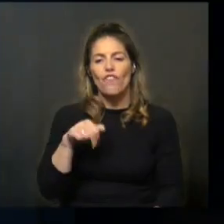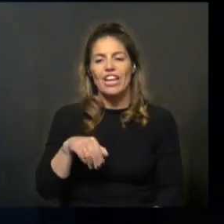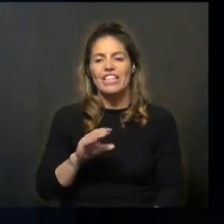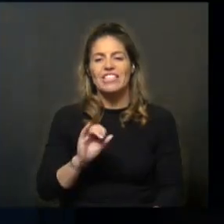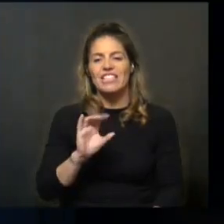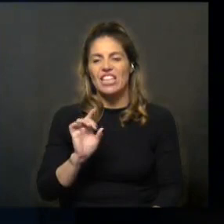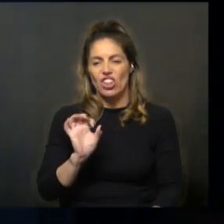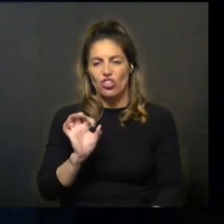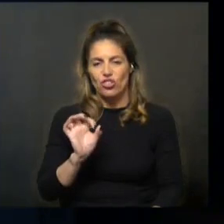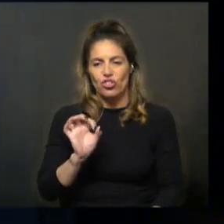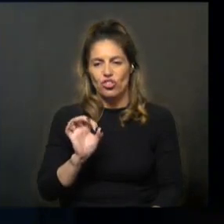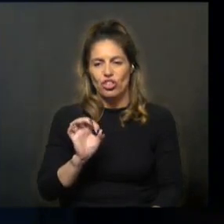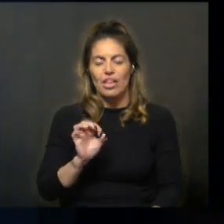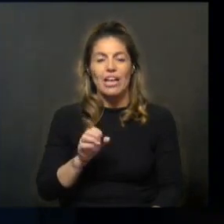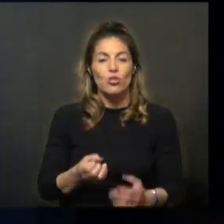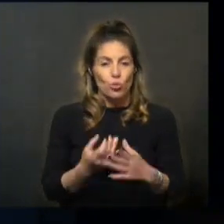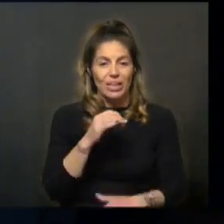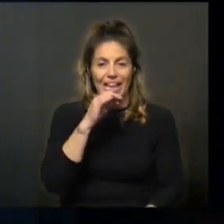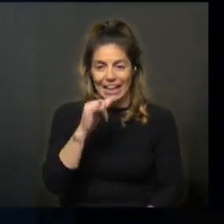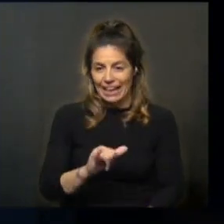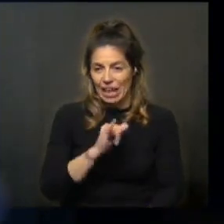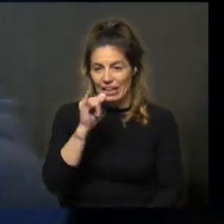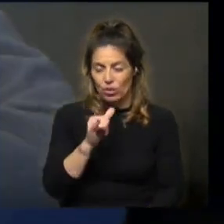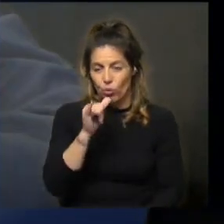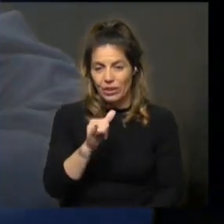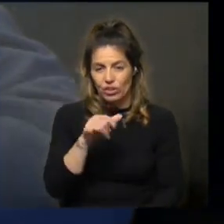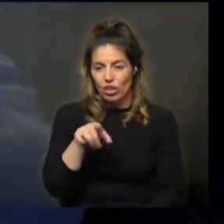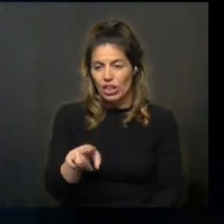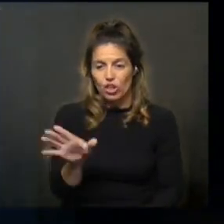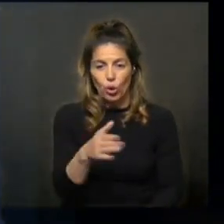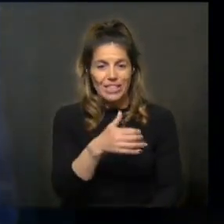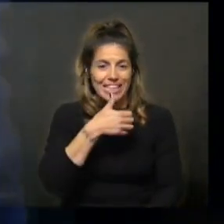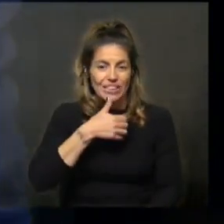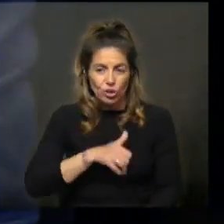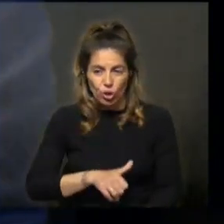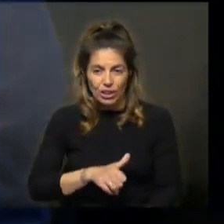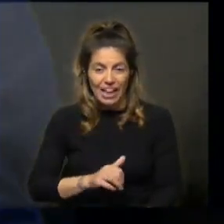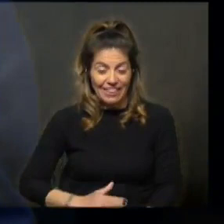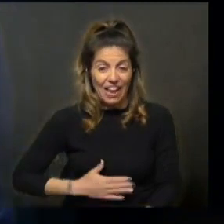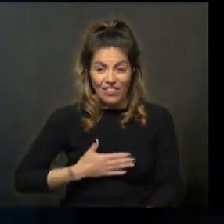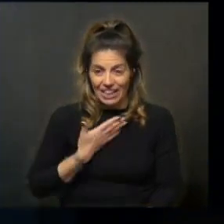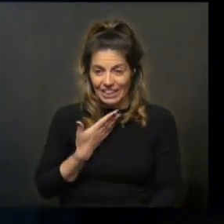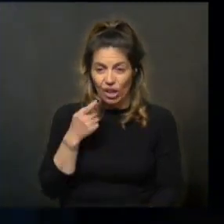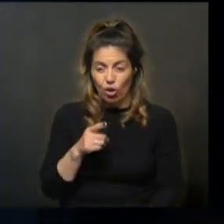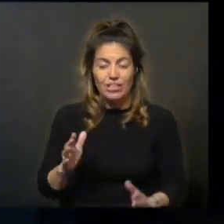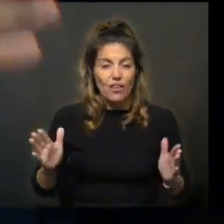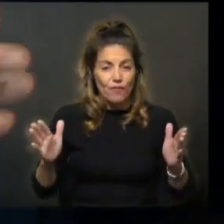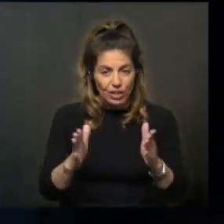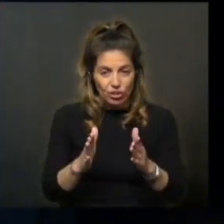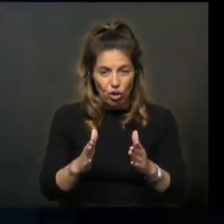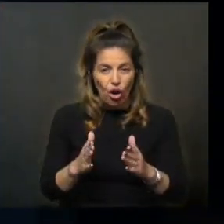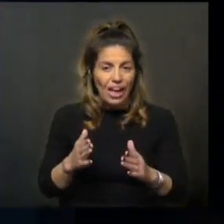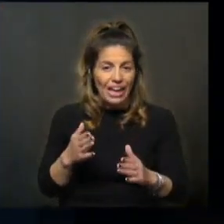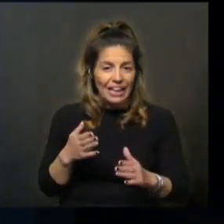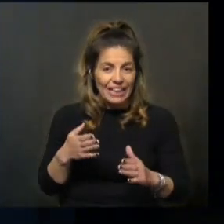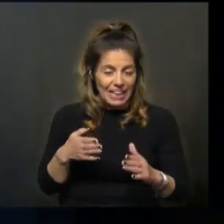relato a lo largo de la novela de toda esa historia este de la valentía con que enfrentó ir a meterse